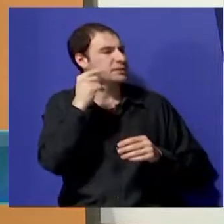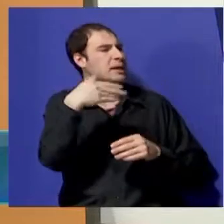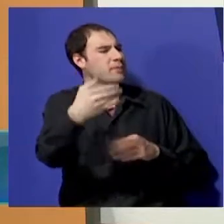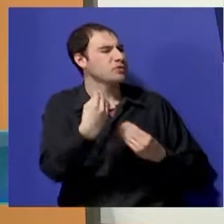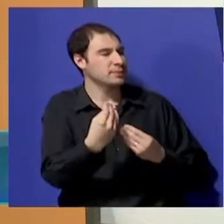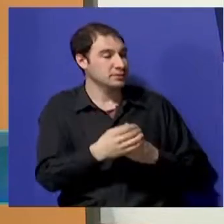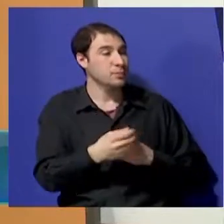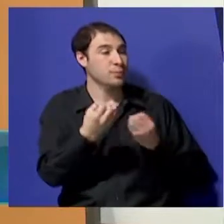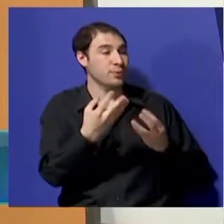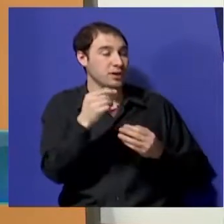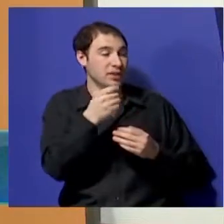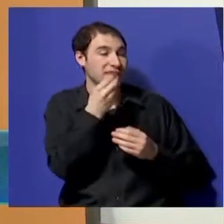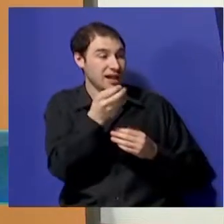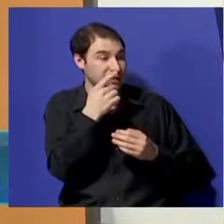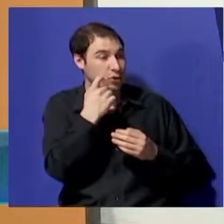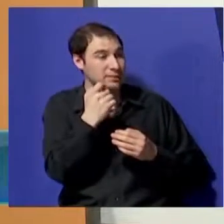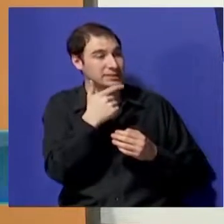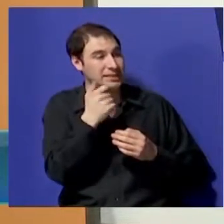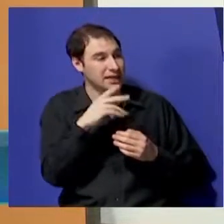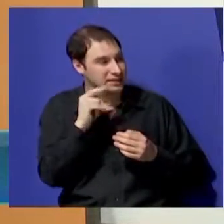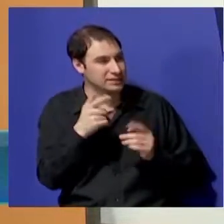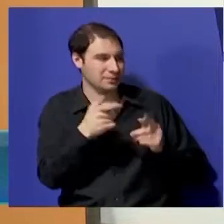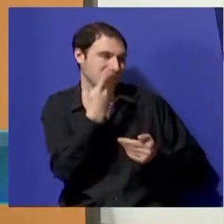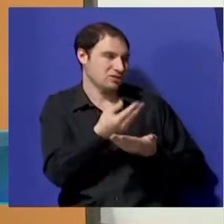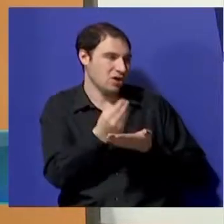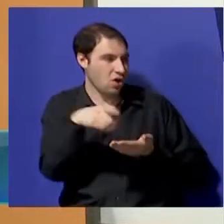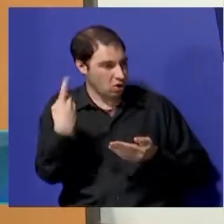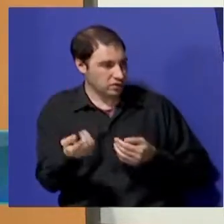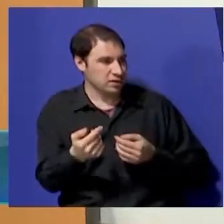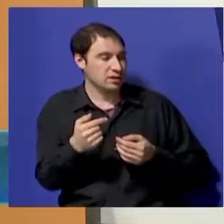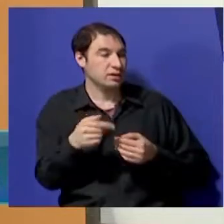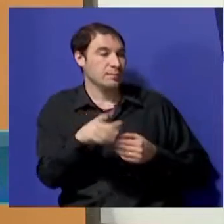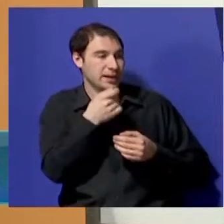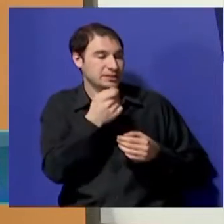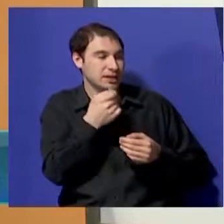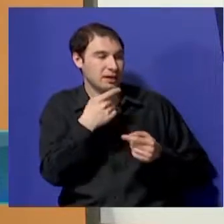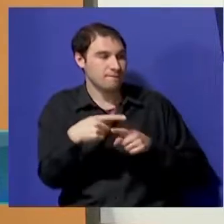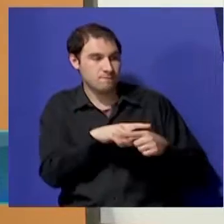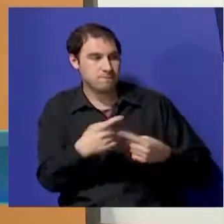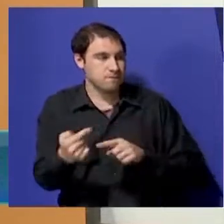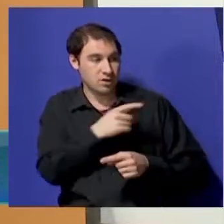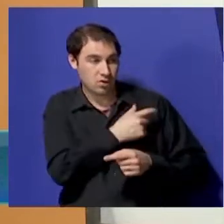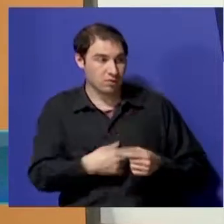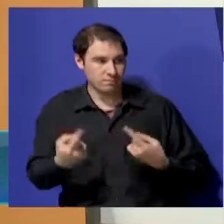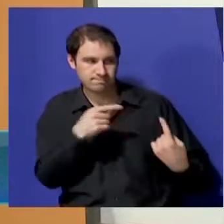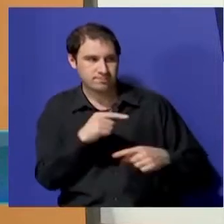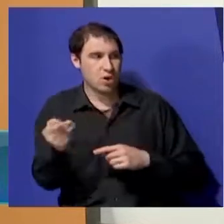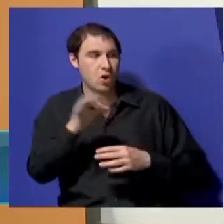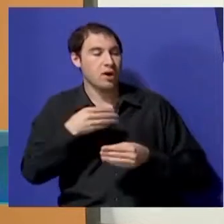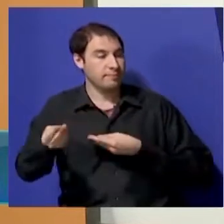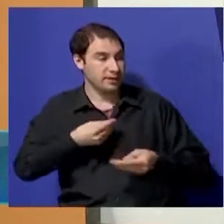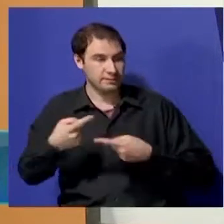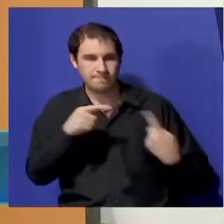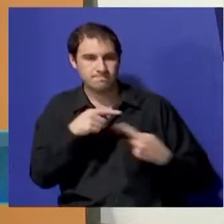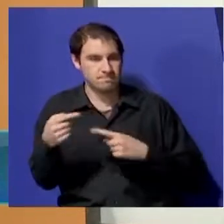Porque sin duda, según declaraciones de DeSantis y también de funcionarios, han entrado como en un embate con funcionarios o con ejecutivos de la empresa,